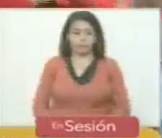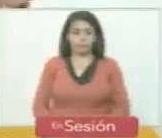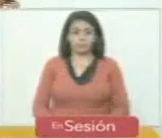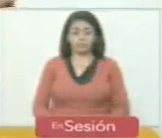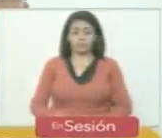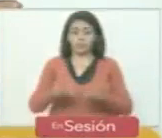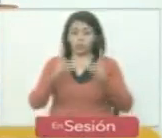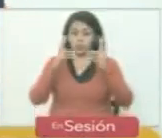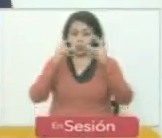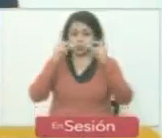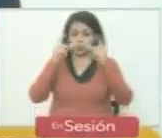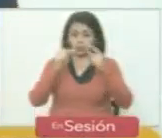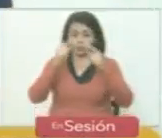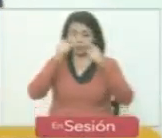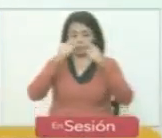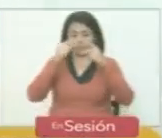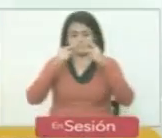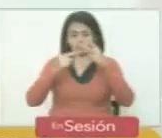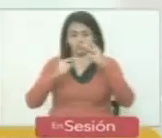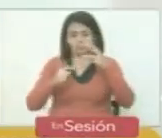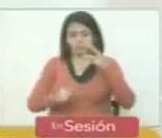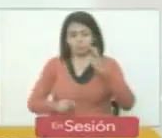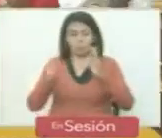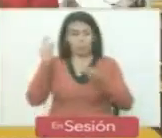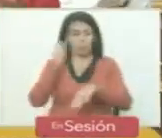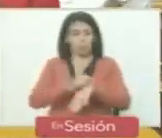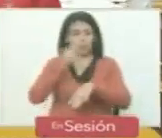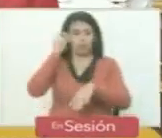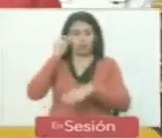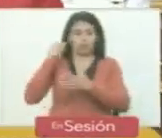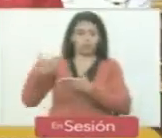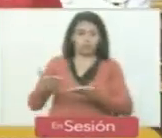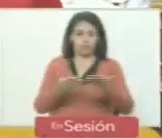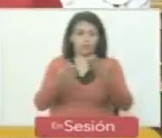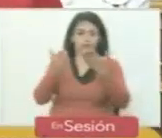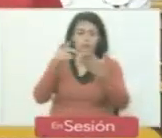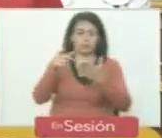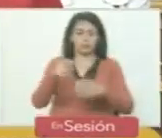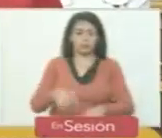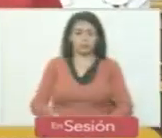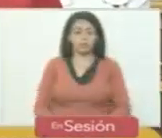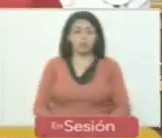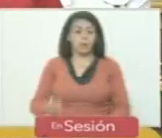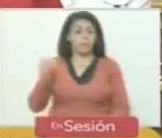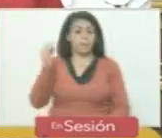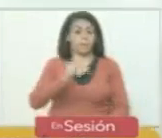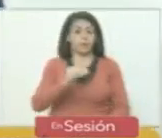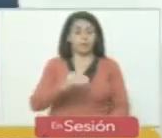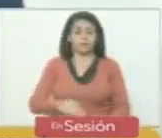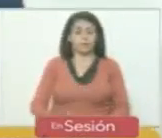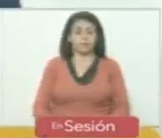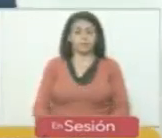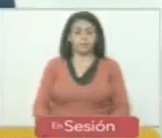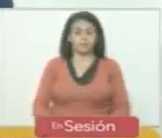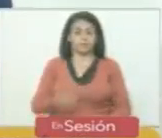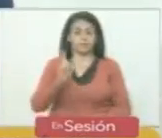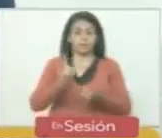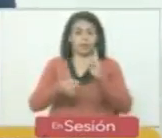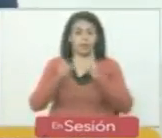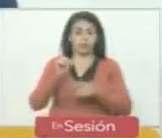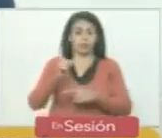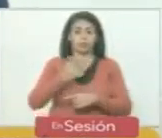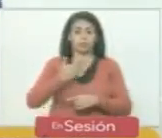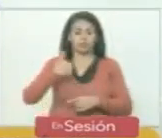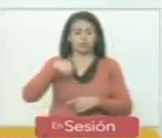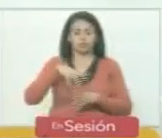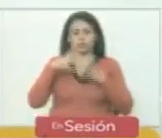Número a número en materia de puntualidad, de servicio y sobre todo de algo que nos sobra